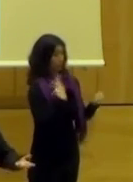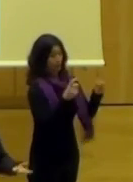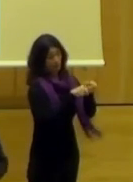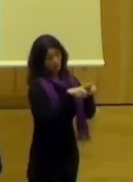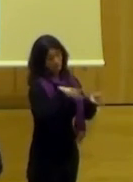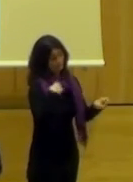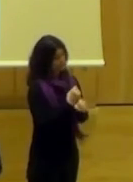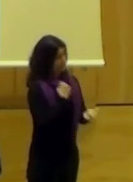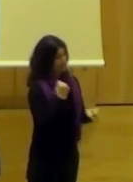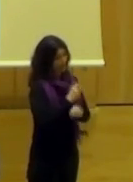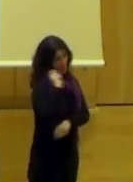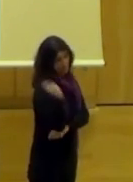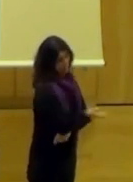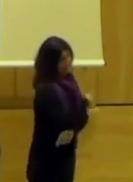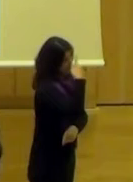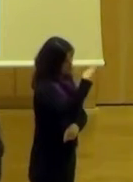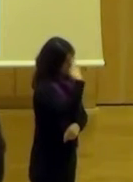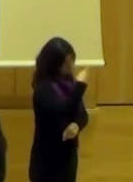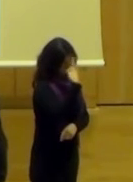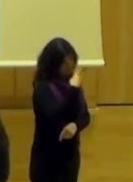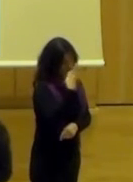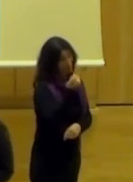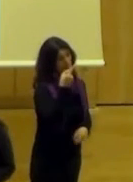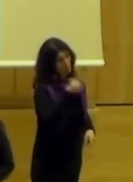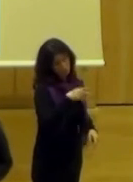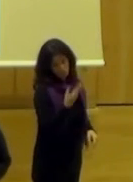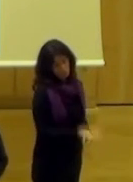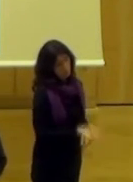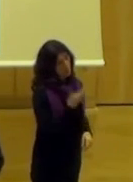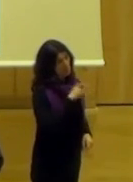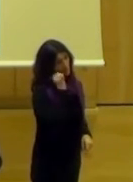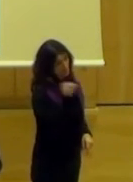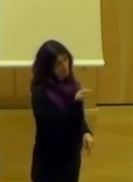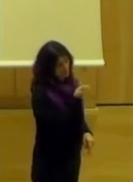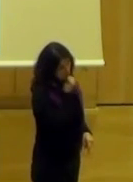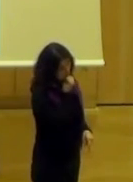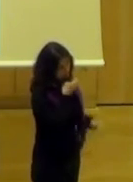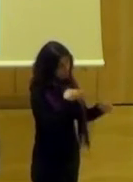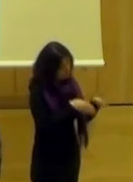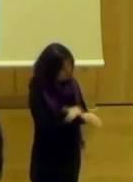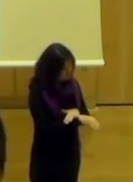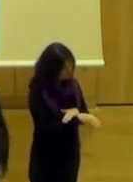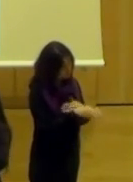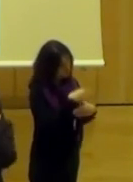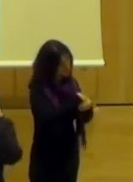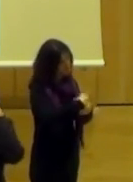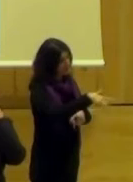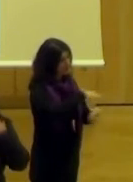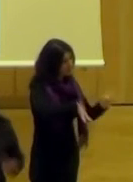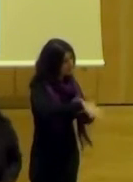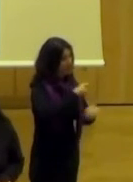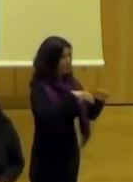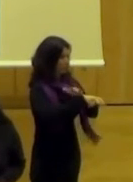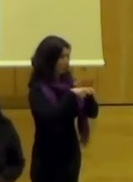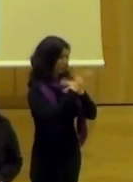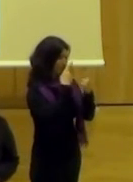una entidad que trabajamos la diversidad cultural, y también muy importante reivindicar el acceso a los espacios y